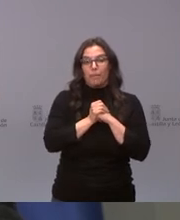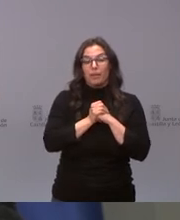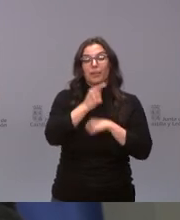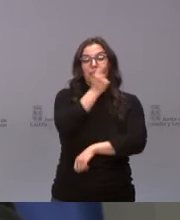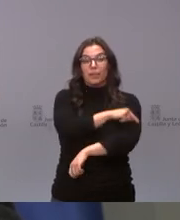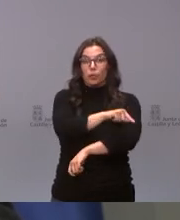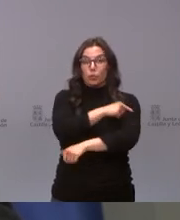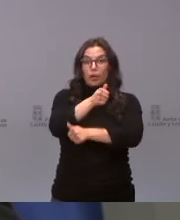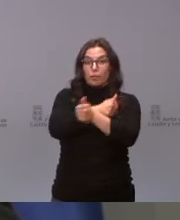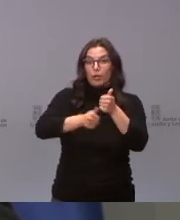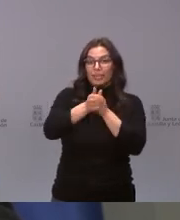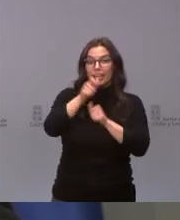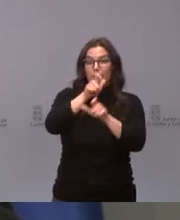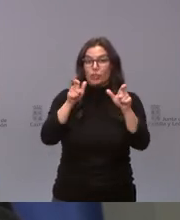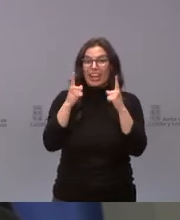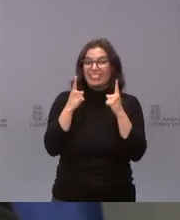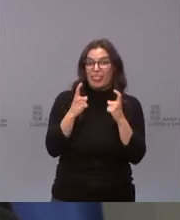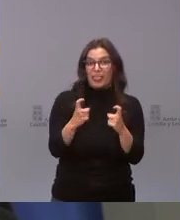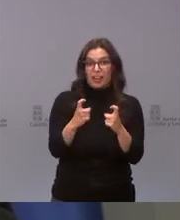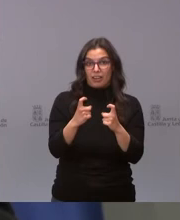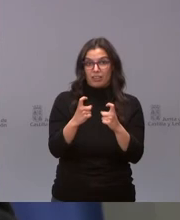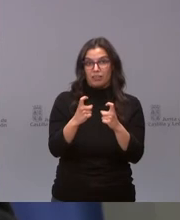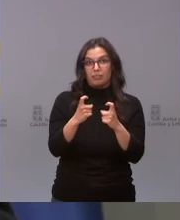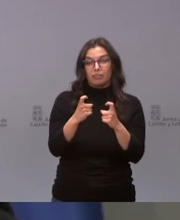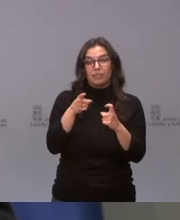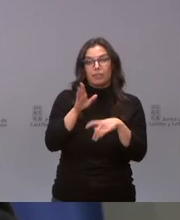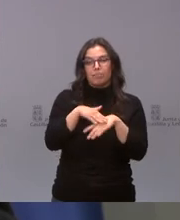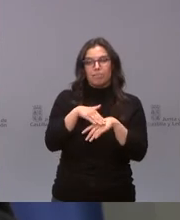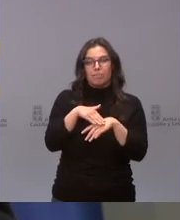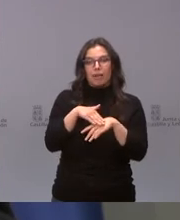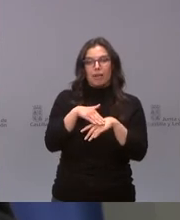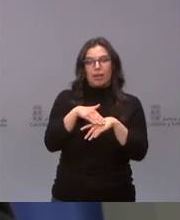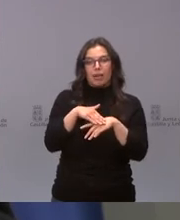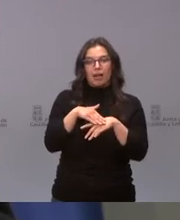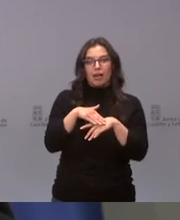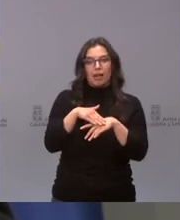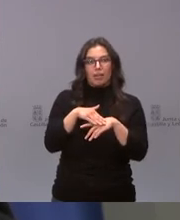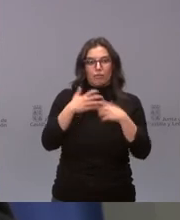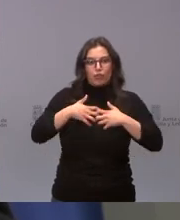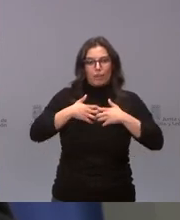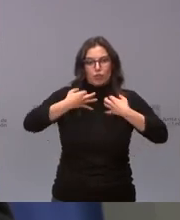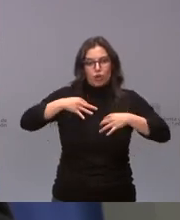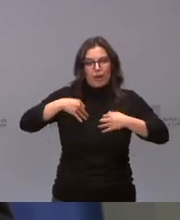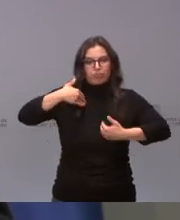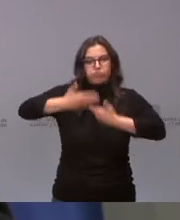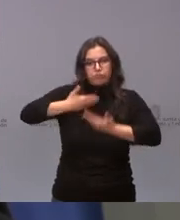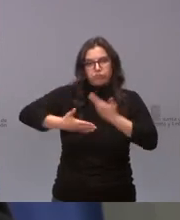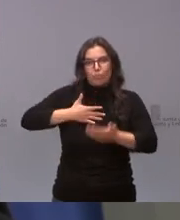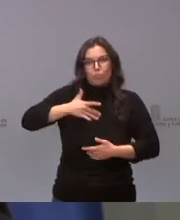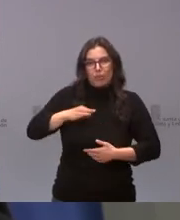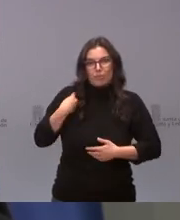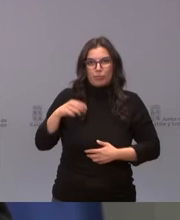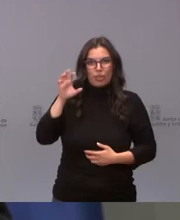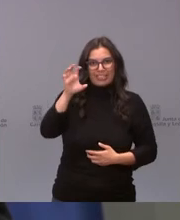prioritaria del personal esencial es para el mantenimiento del el normal funcionamiento del Estado. Por